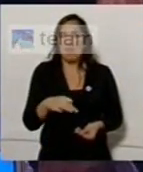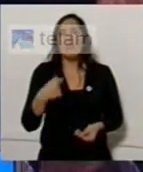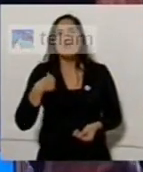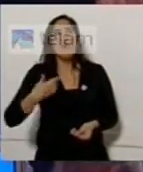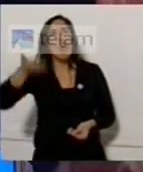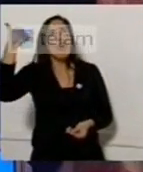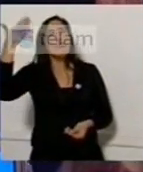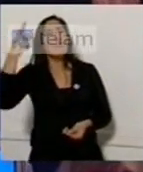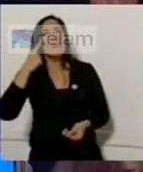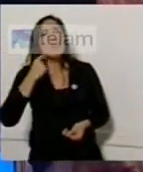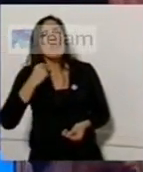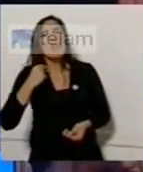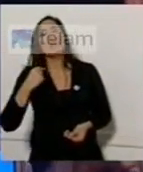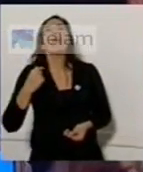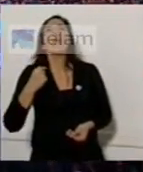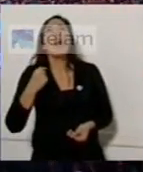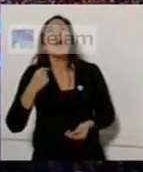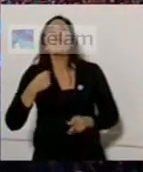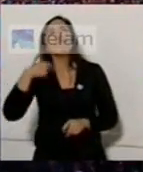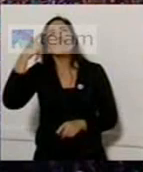recordando a Jauretche, hablaba de los onzos.